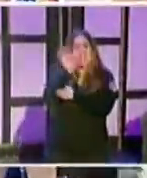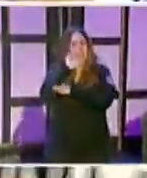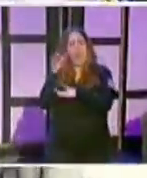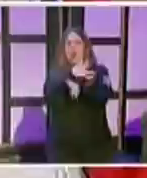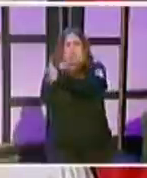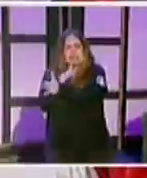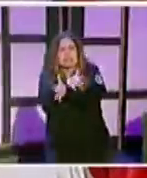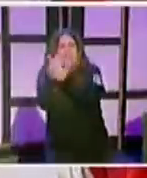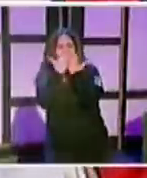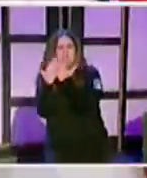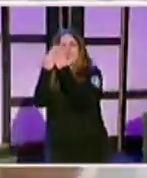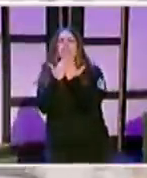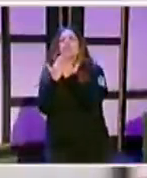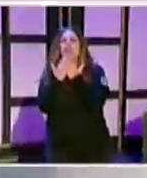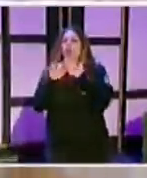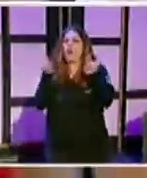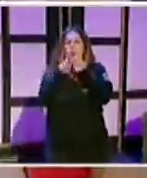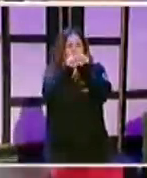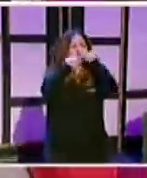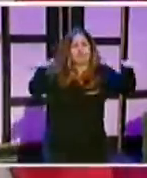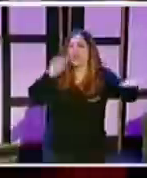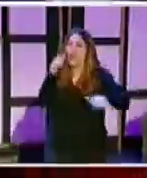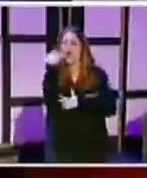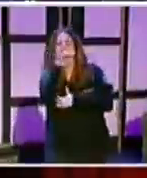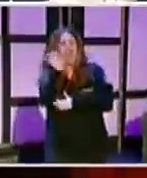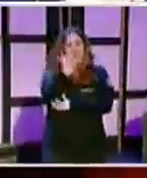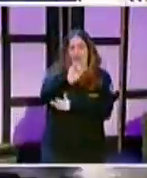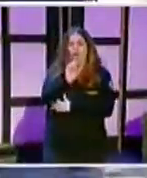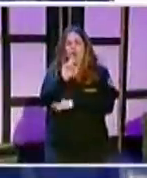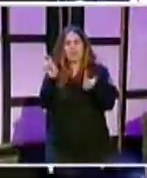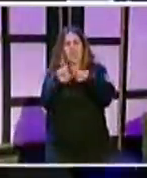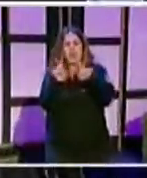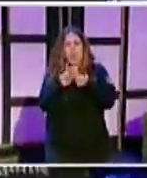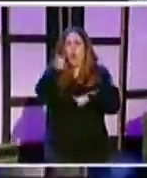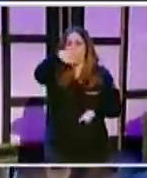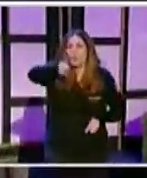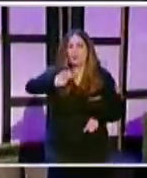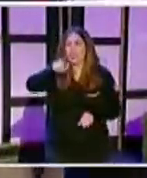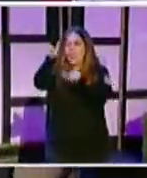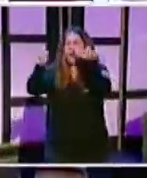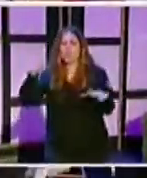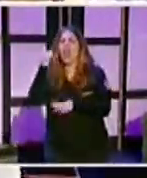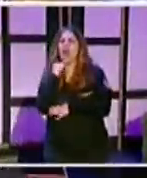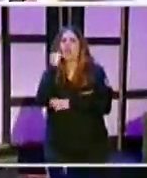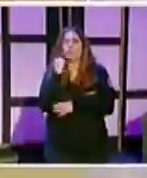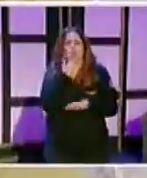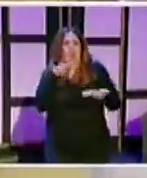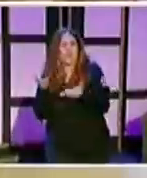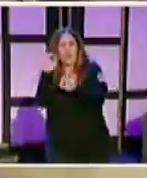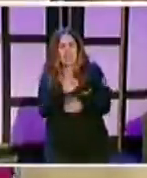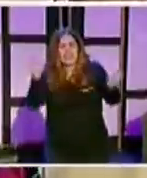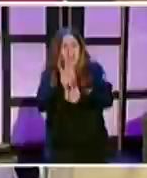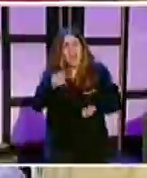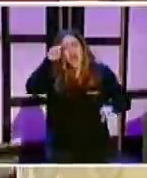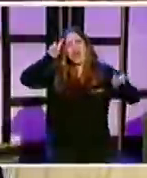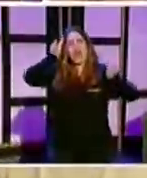recreo. No lo divulgues, no te rías, no, no seas cómplice del bulicero. La educación se